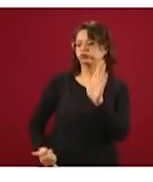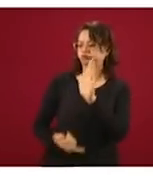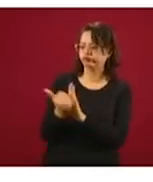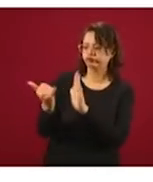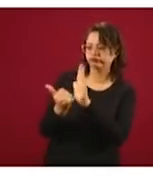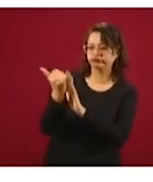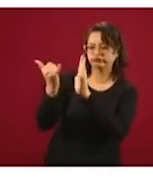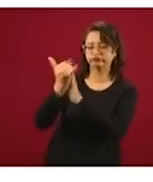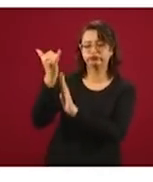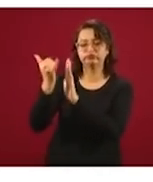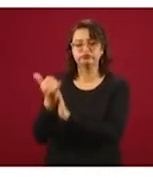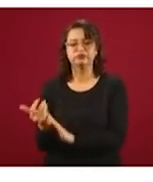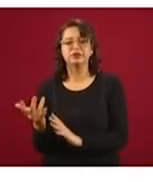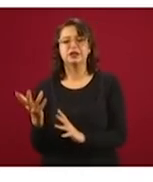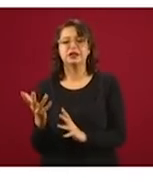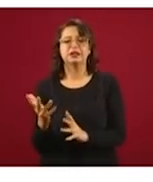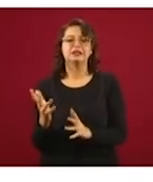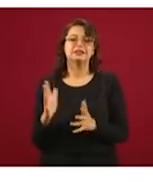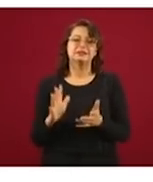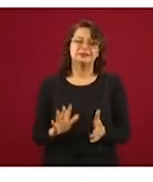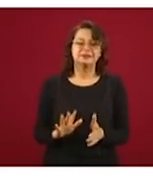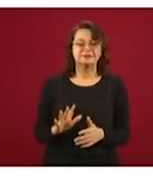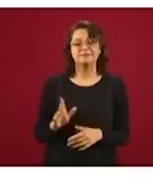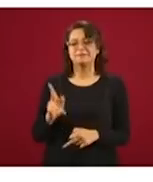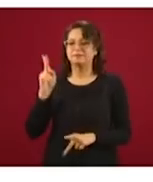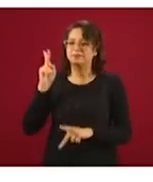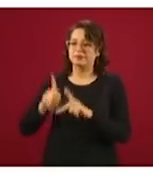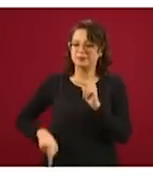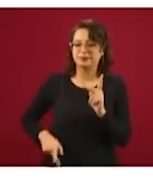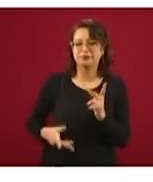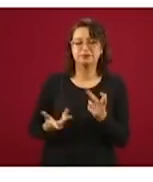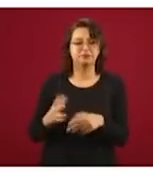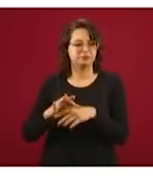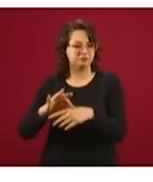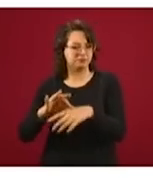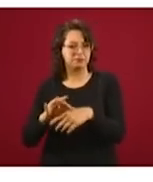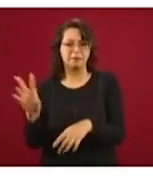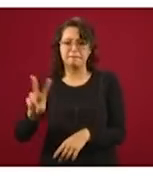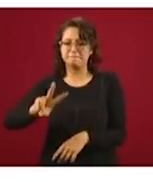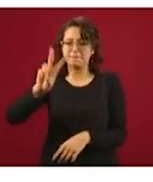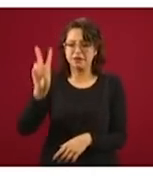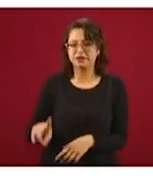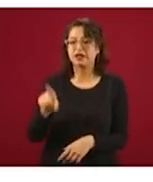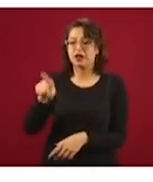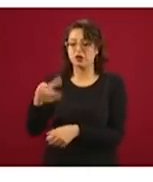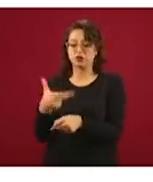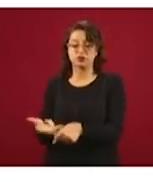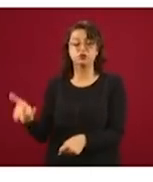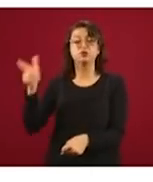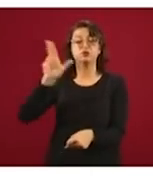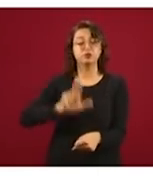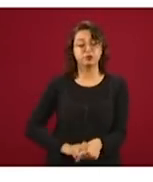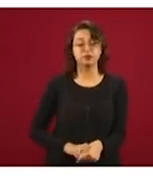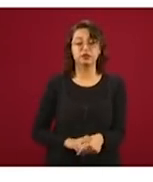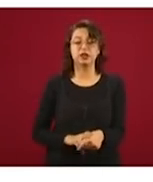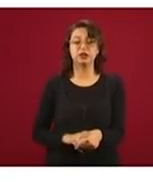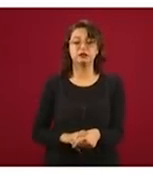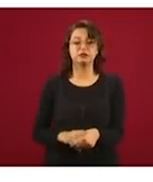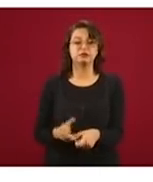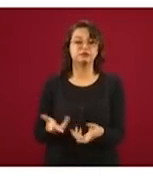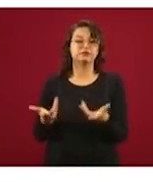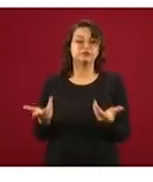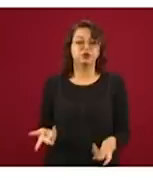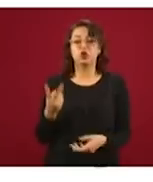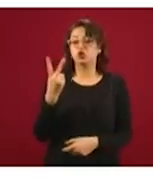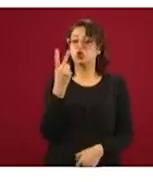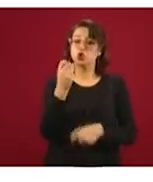diciendo ni vamos a decir ninguna situación distinta a la realidad. Este hospital ya tenía años, más